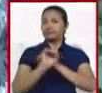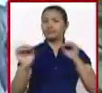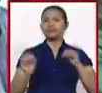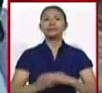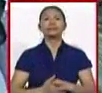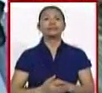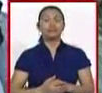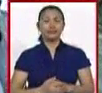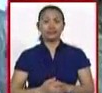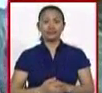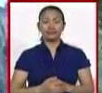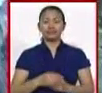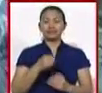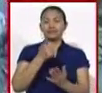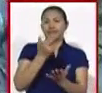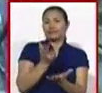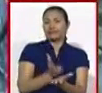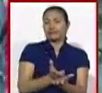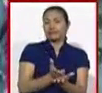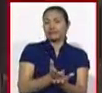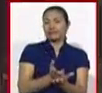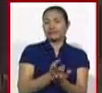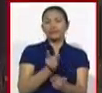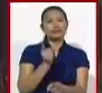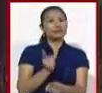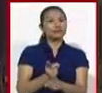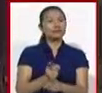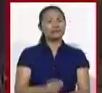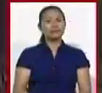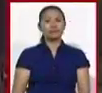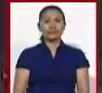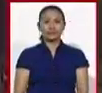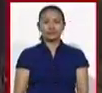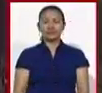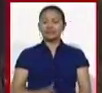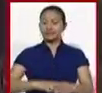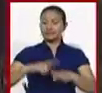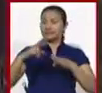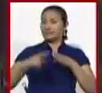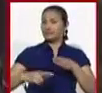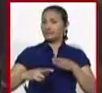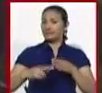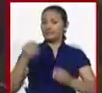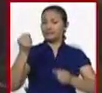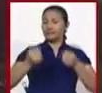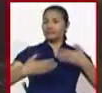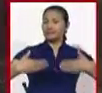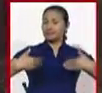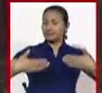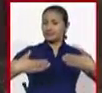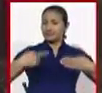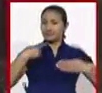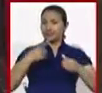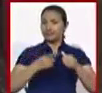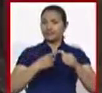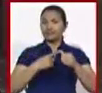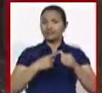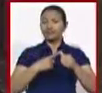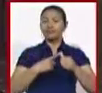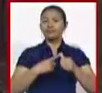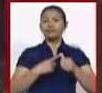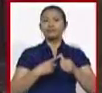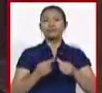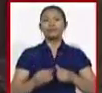este hecho, ya que él estaba parqueado en un lugar correcto. Como consecuencia de este accidente, el conductor del minibús, del primer